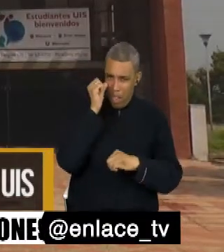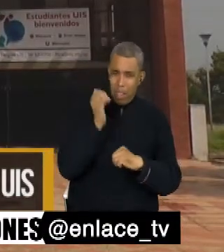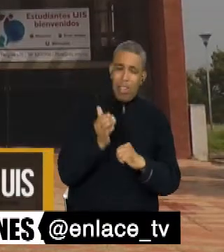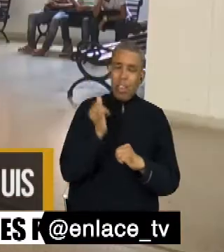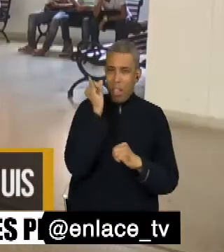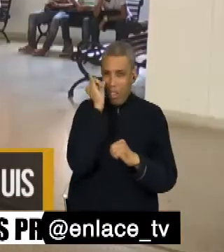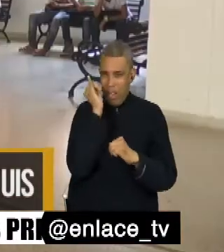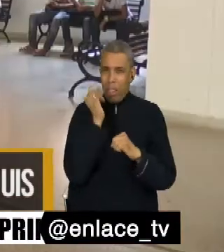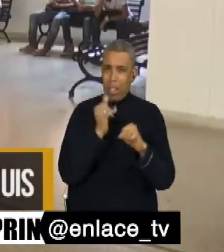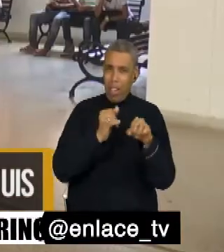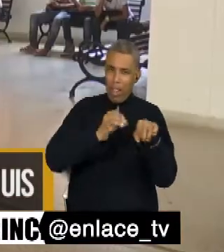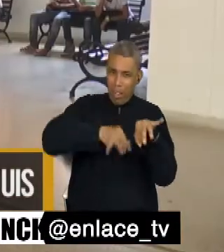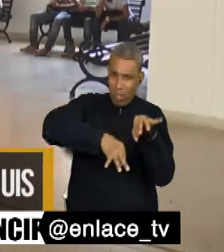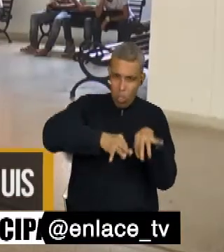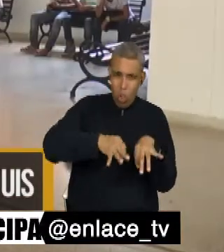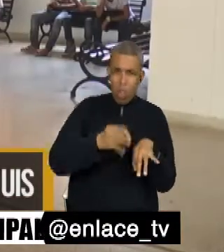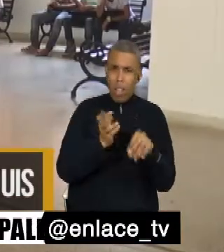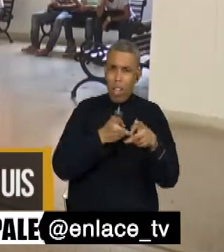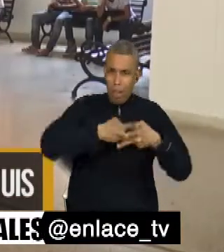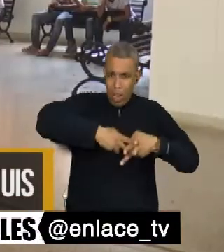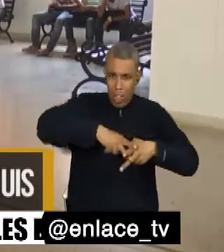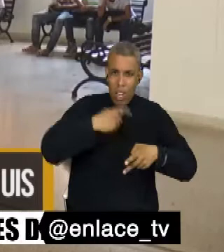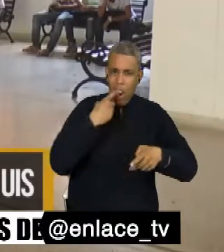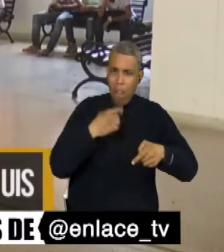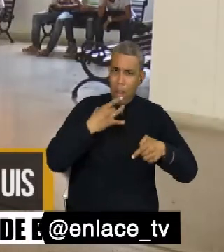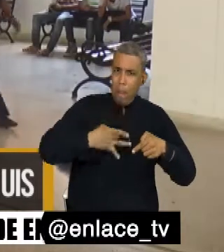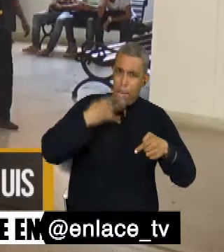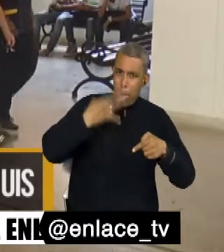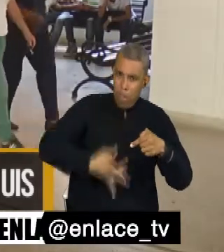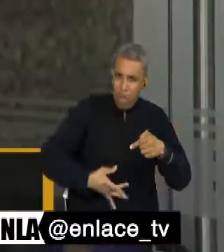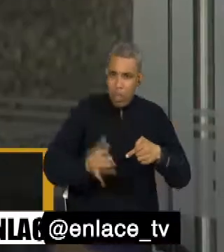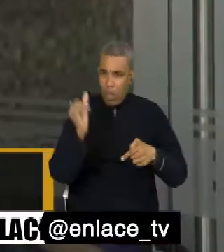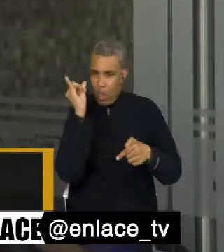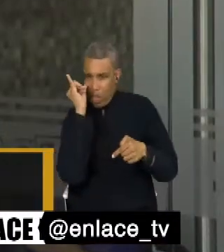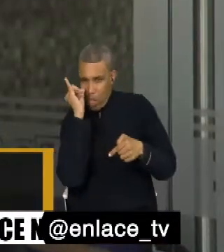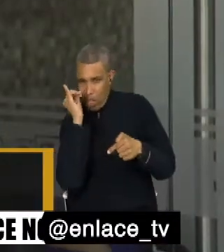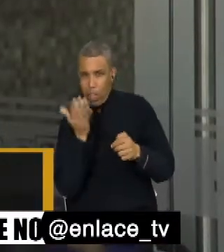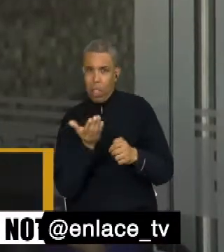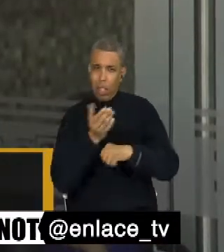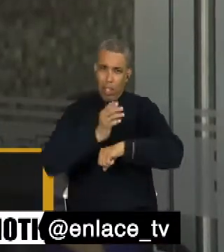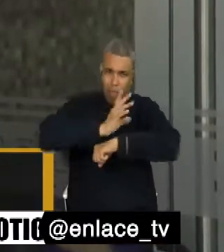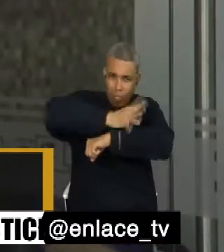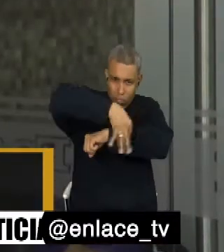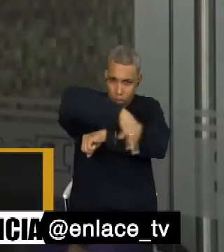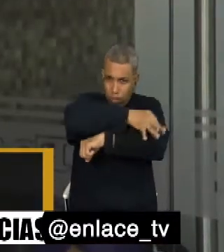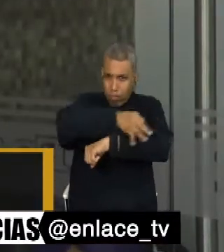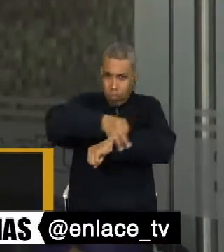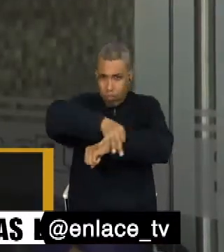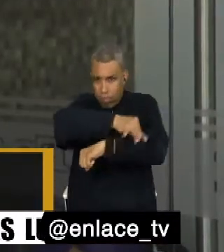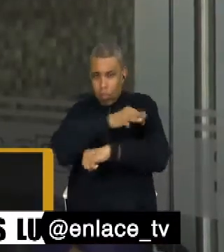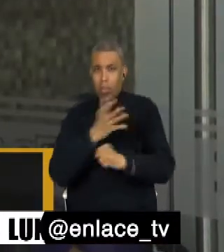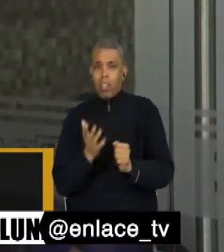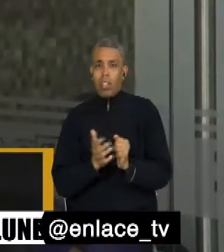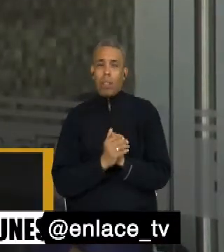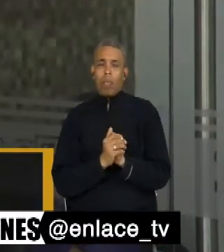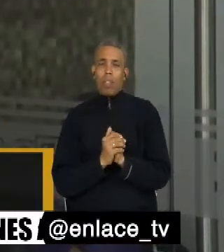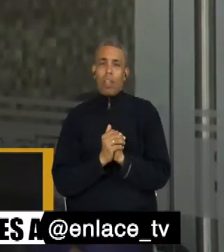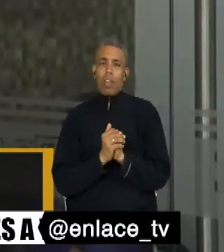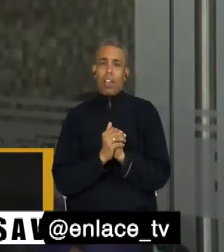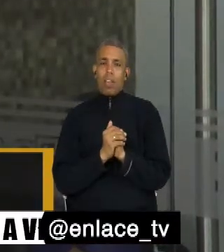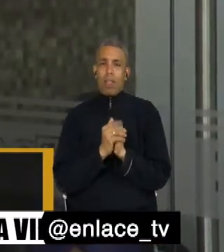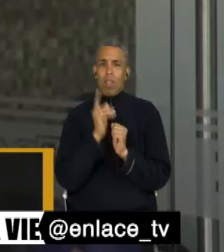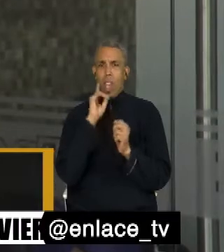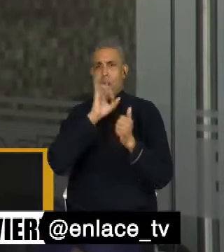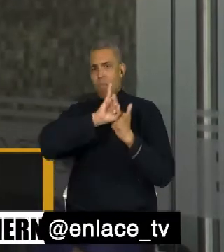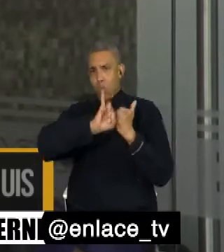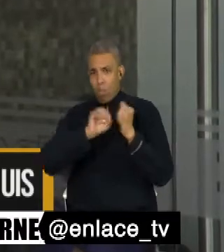electrónica, mecánica e ingeniería industrial. Además ya están abiertas las inscripciones también para los programas que tenemos en posgrado y también tenemos